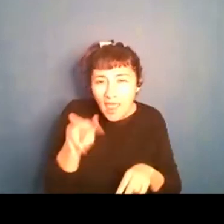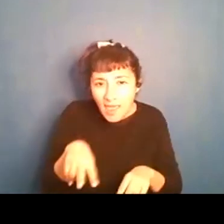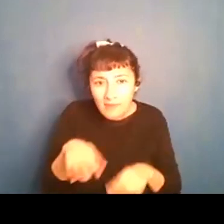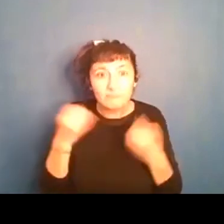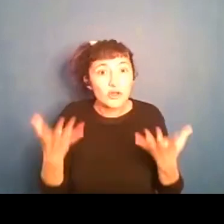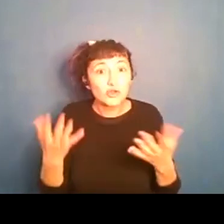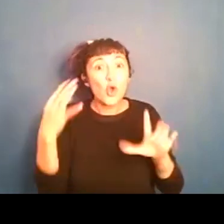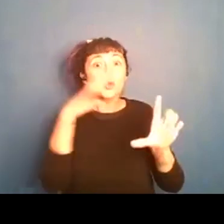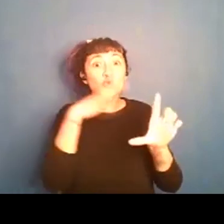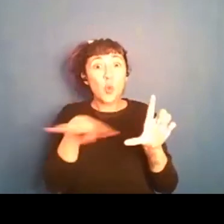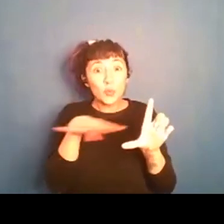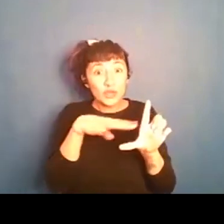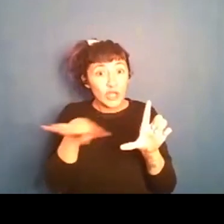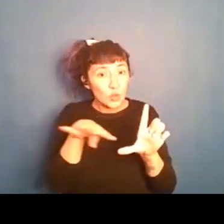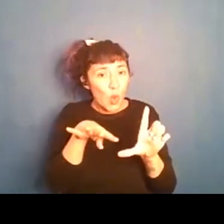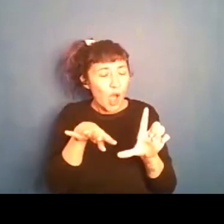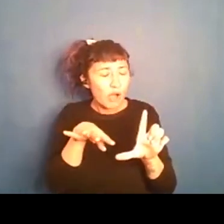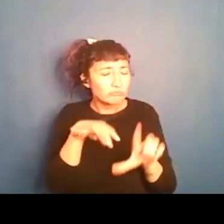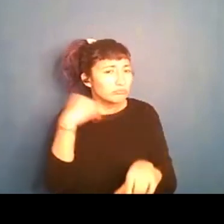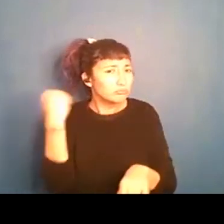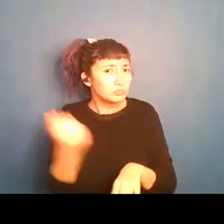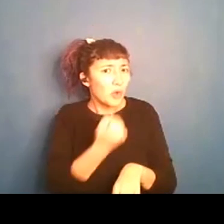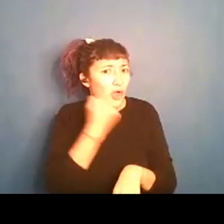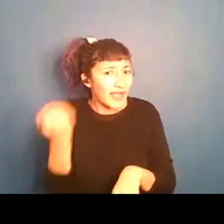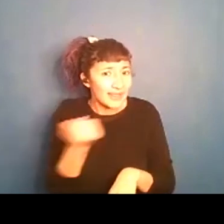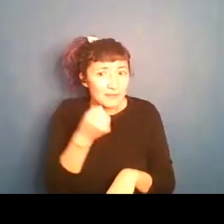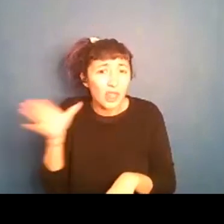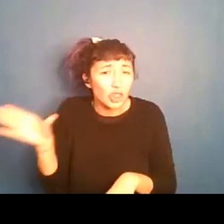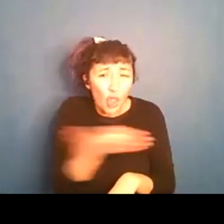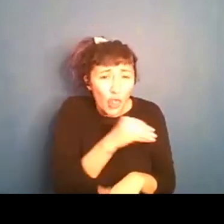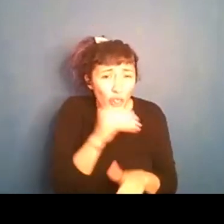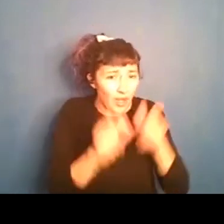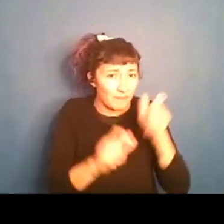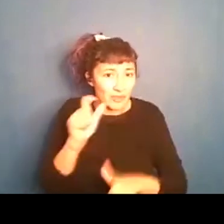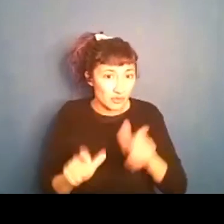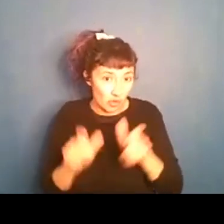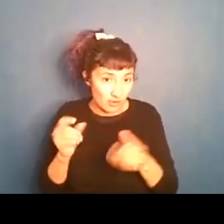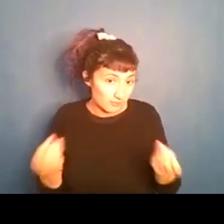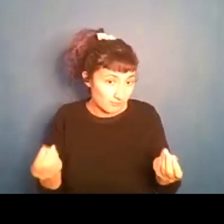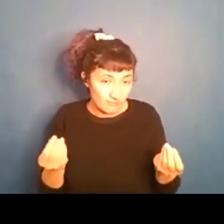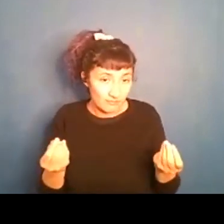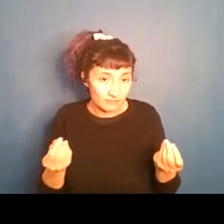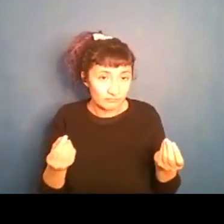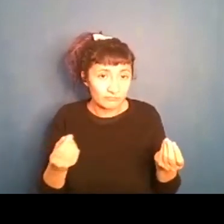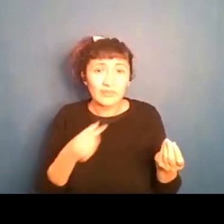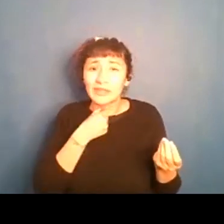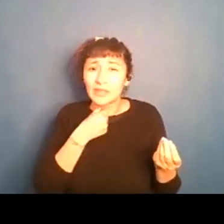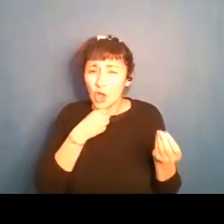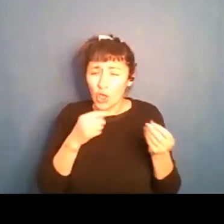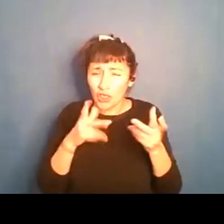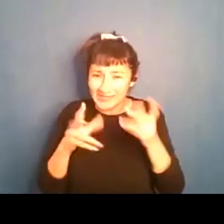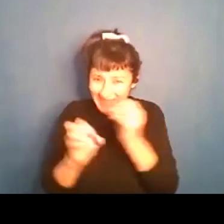es sumamente importante para todas las personas. Aclaro que quiero ser concreta, que ha pasado